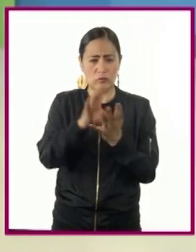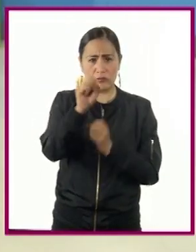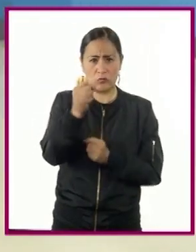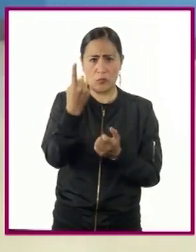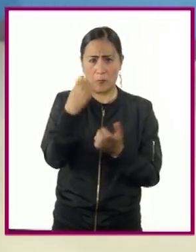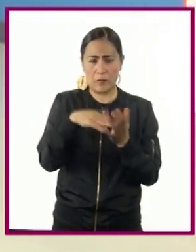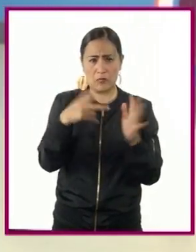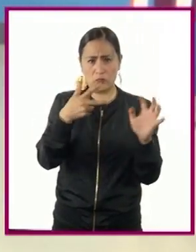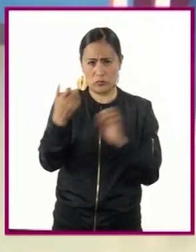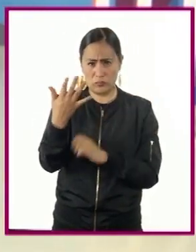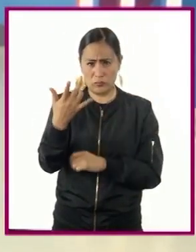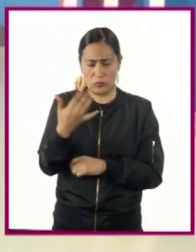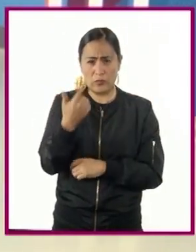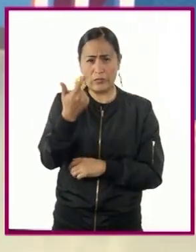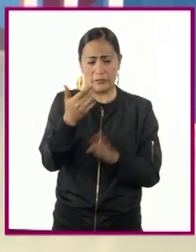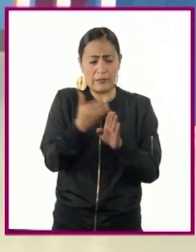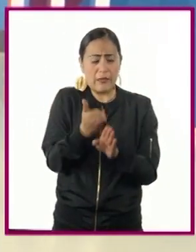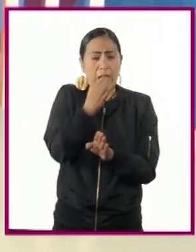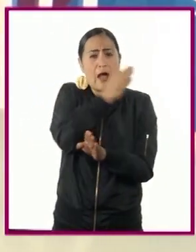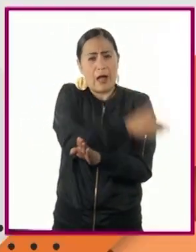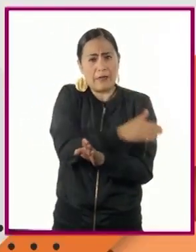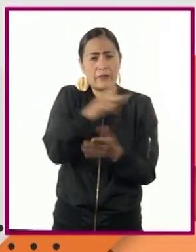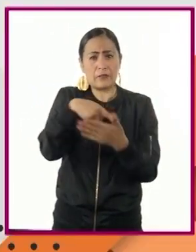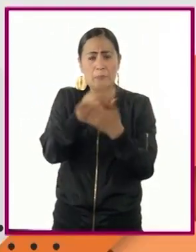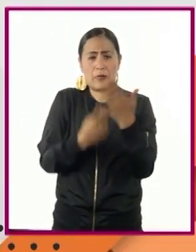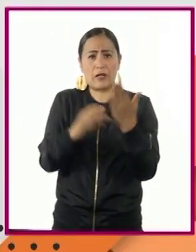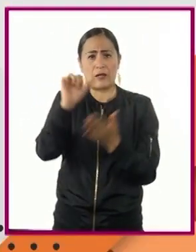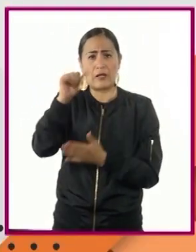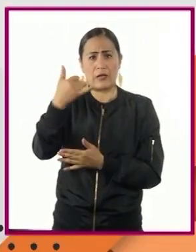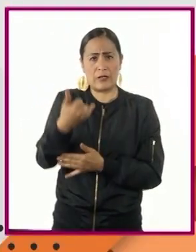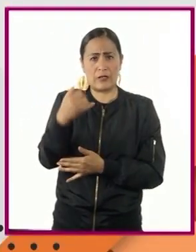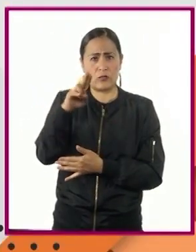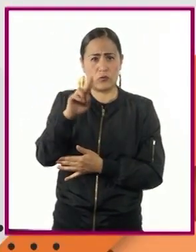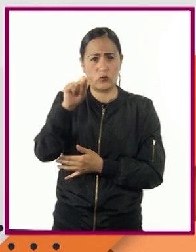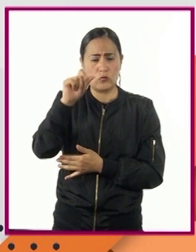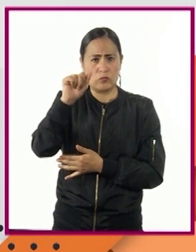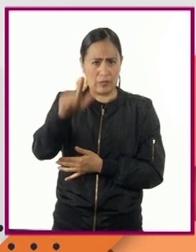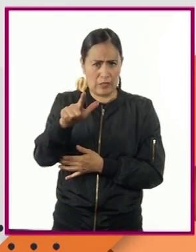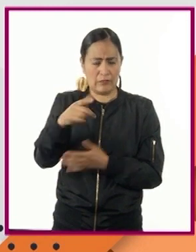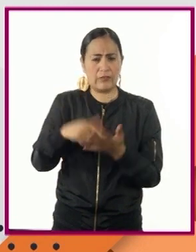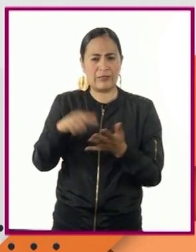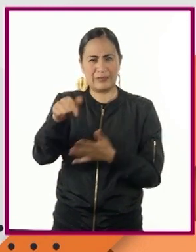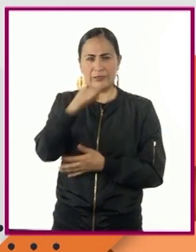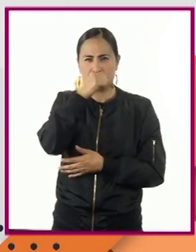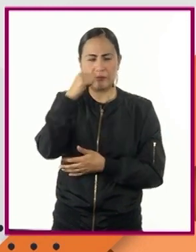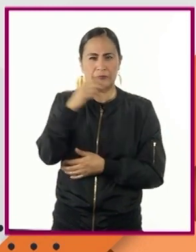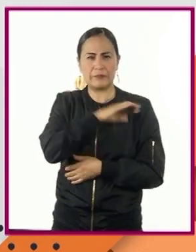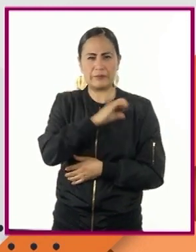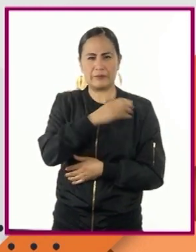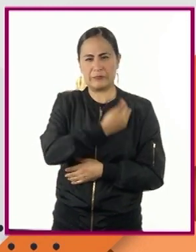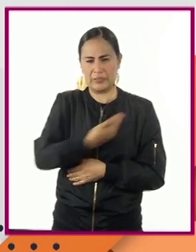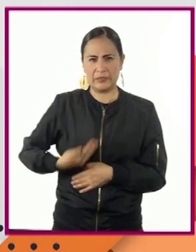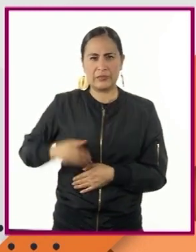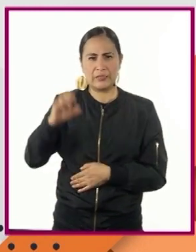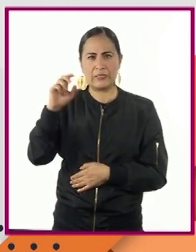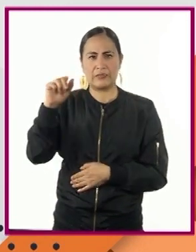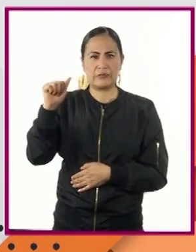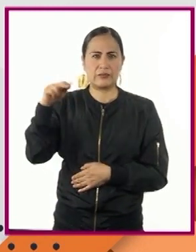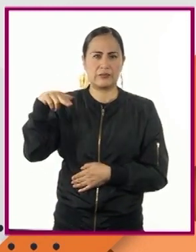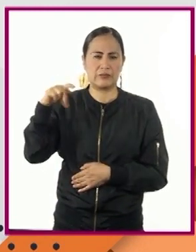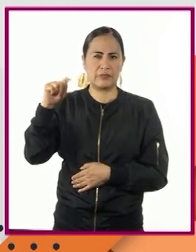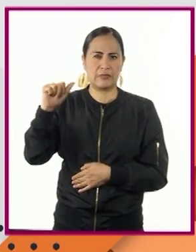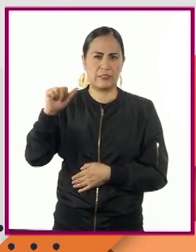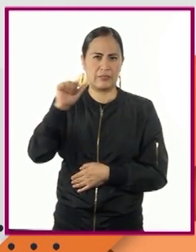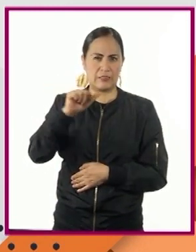1857 tiene su antecedente en el Plan de Ayutla contra la dictadura santanista, En este documento se prometió que se convocaría